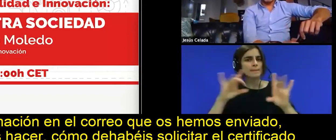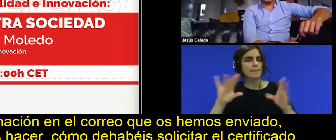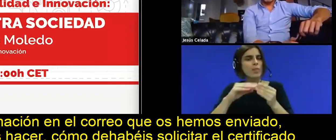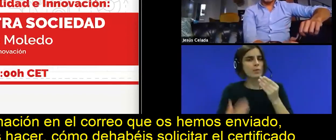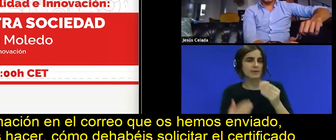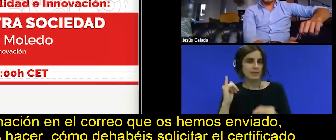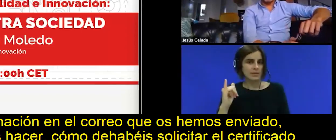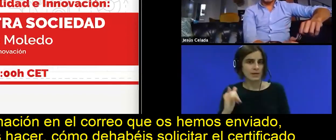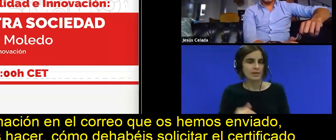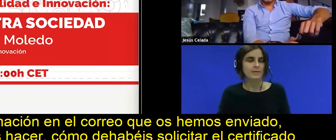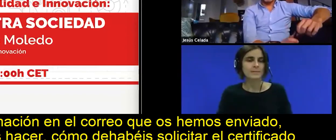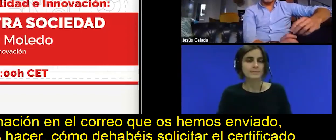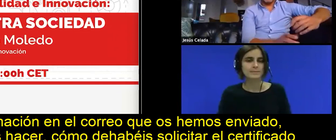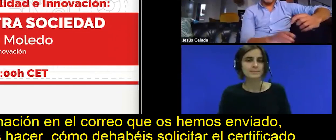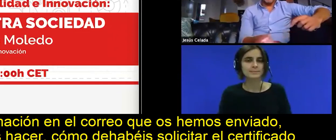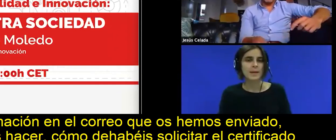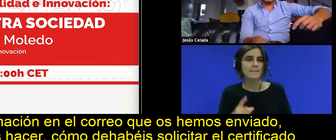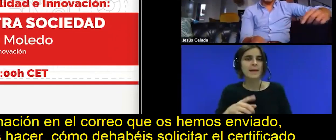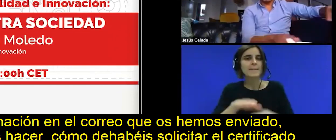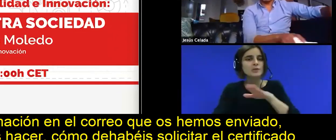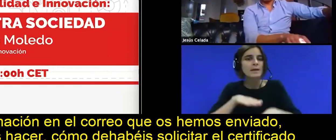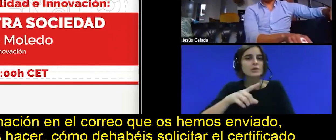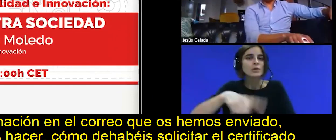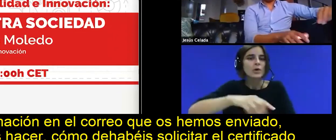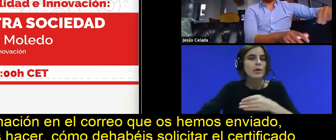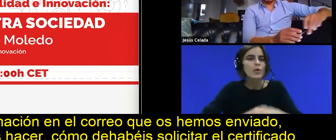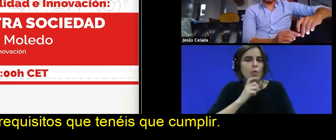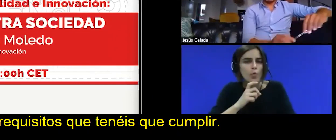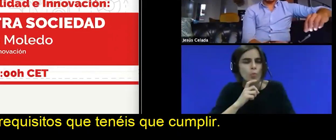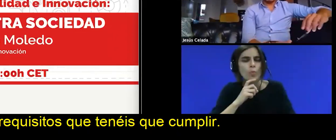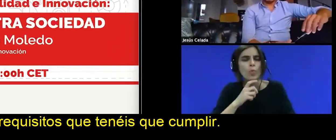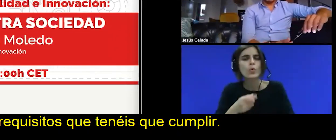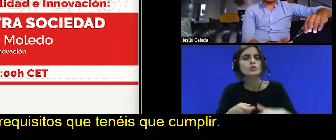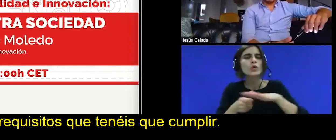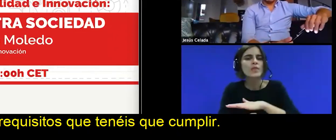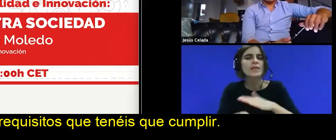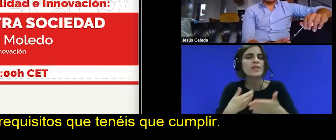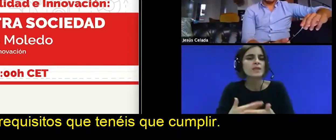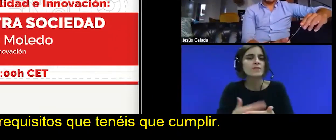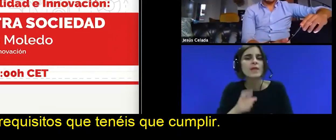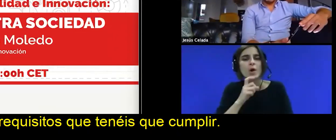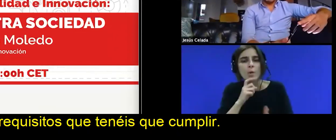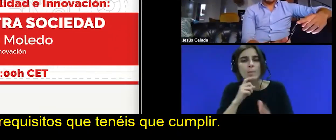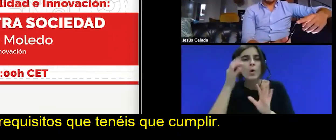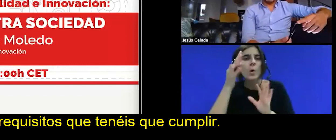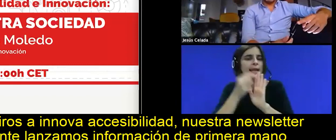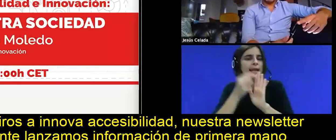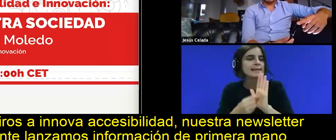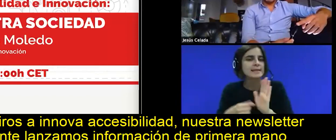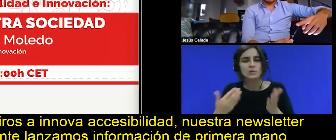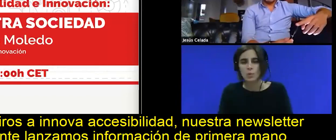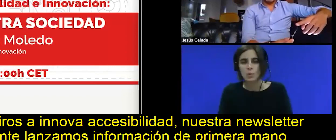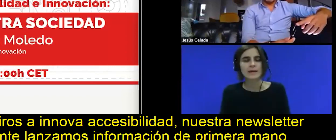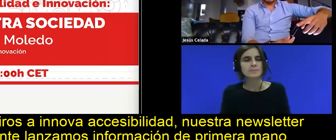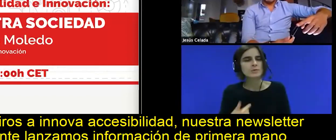enviado. Cómo lo debéis hacer, cómo debéis de solicitar esta certificación y los requisitos que tenéis que cumplir. Os animo que